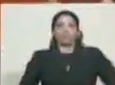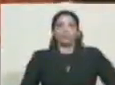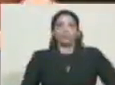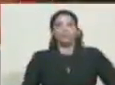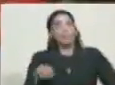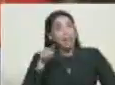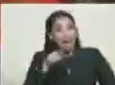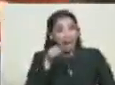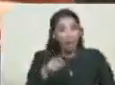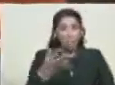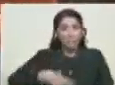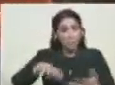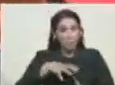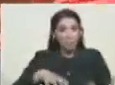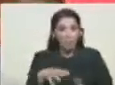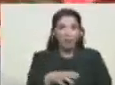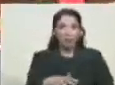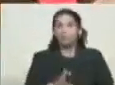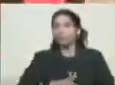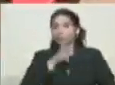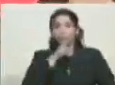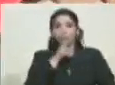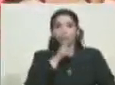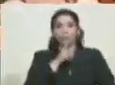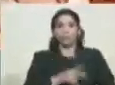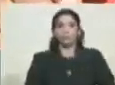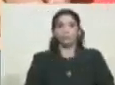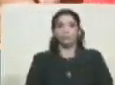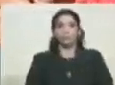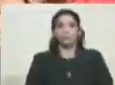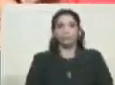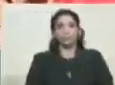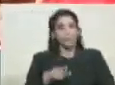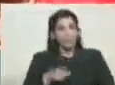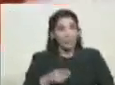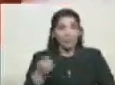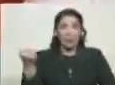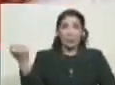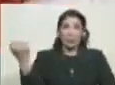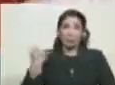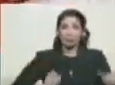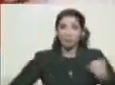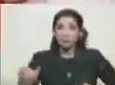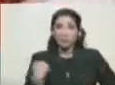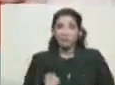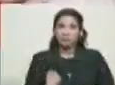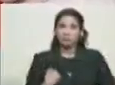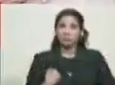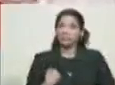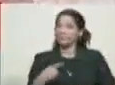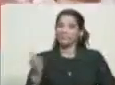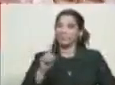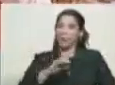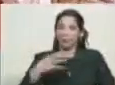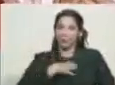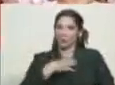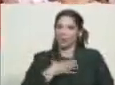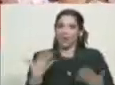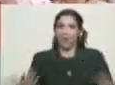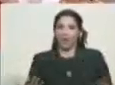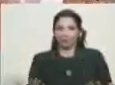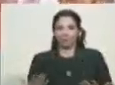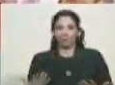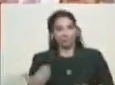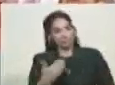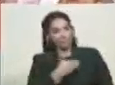frustración. Fue un magnicidio en grado de frustración. Hicieron todo lo que tenían que